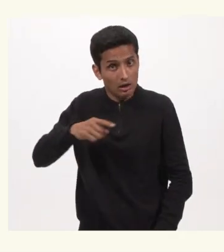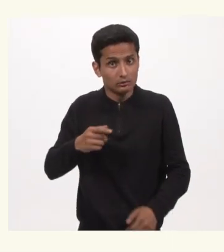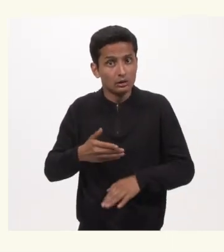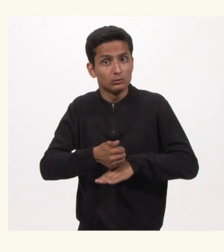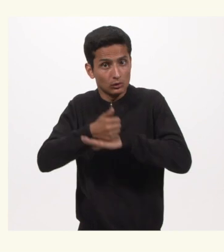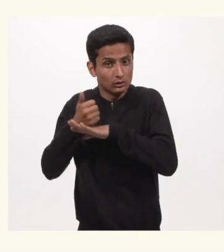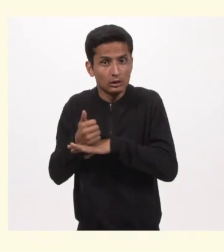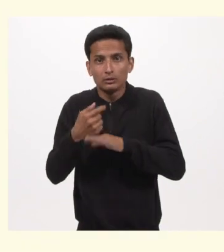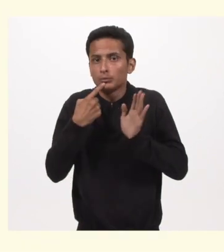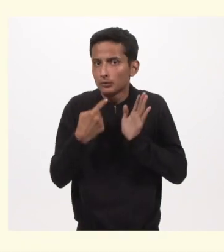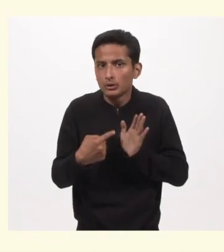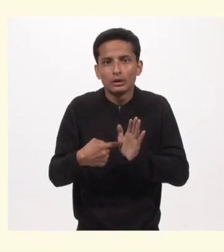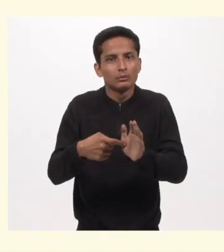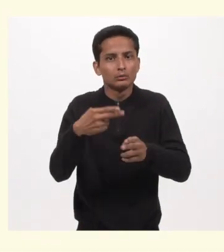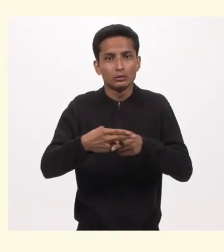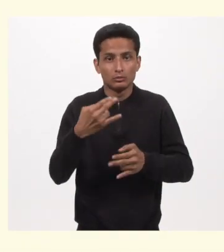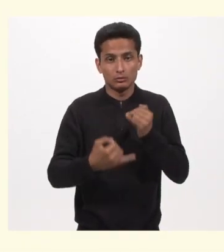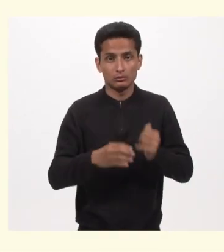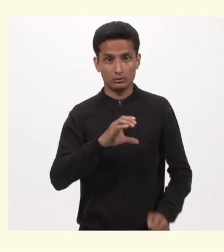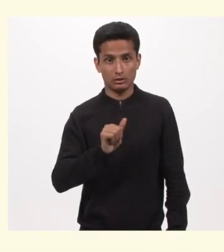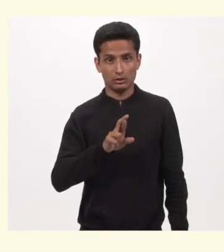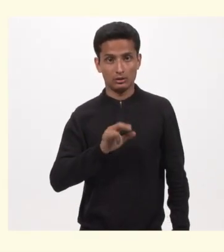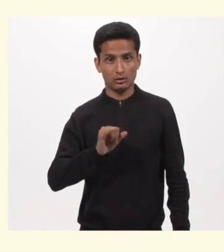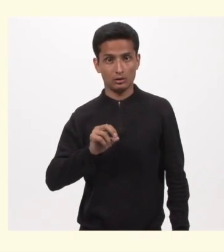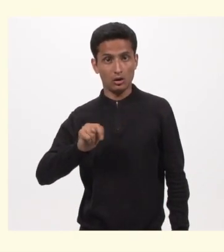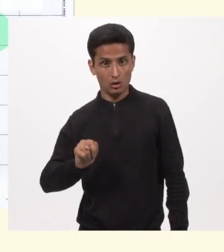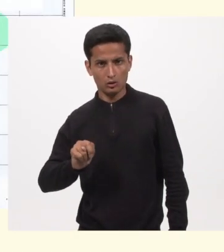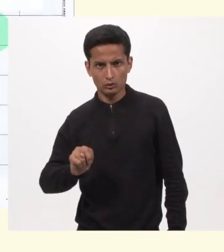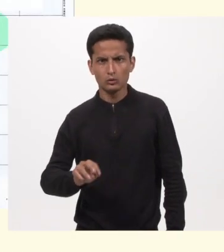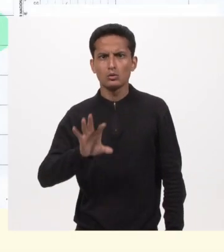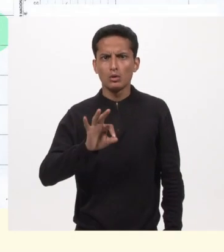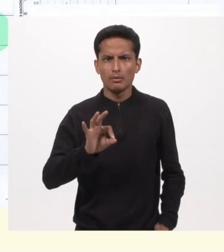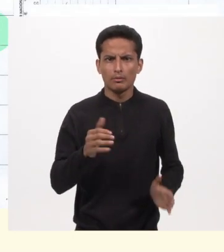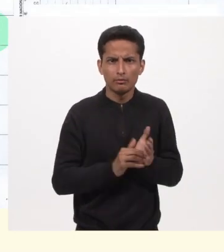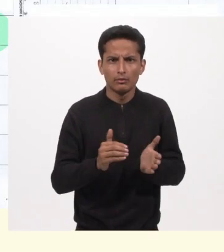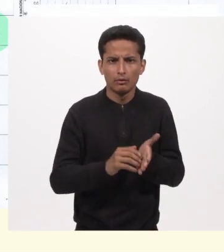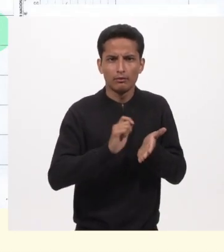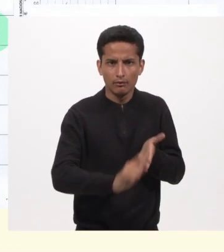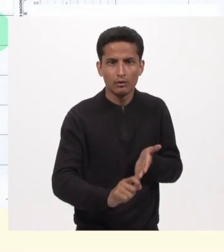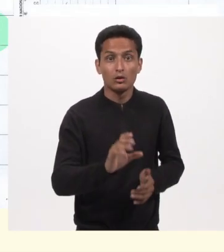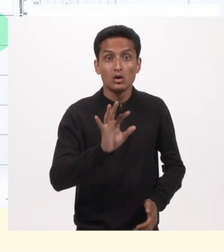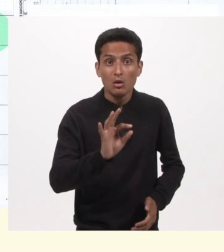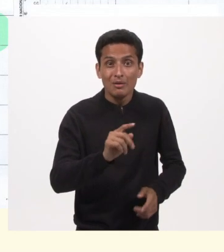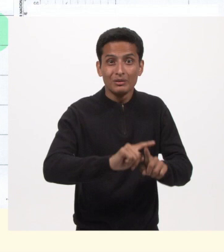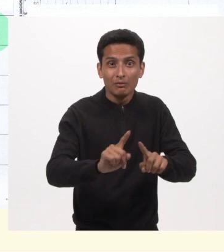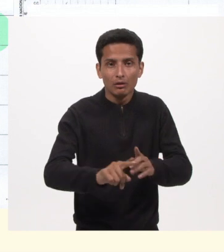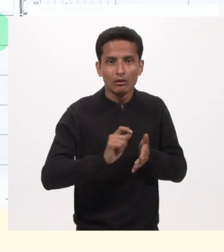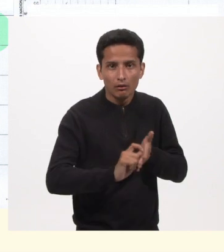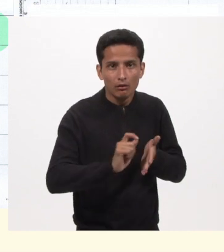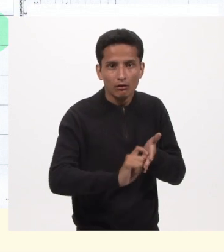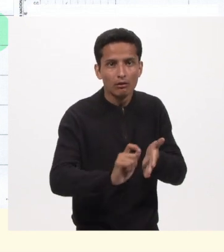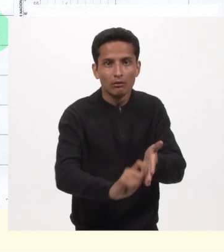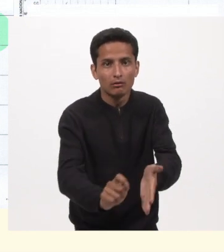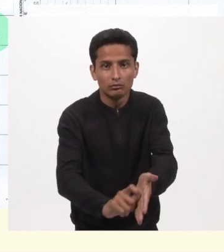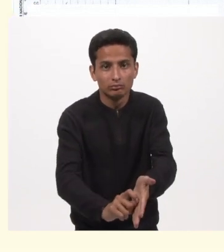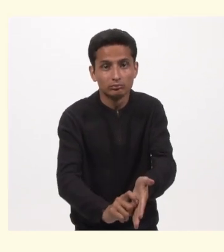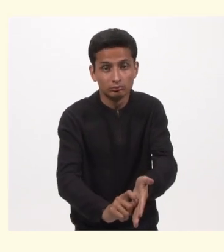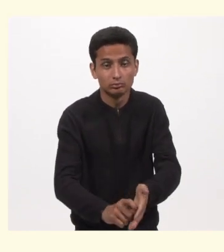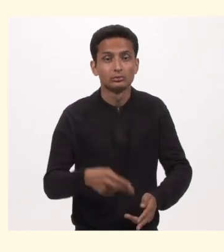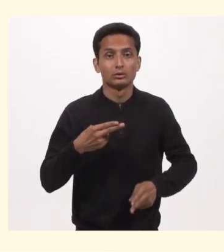de los dirigentes, como es el caso de Patricia Carrión, quien firma 9 veces en 9 formularios